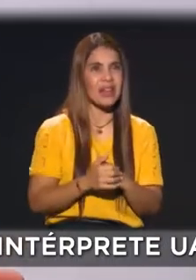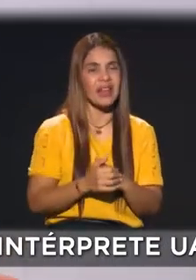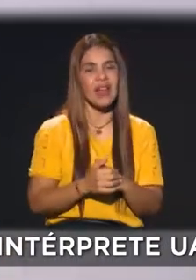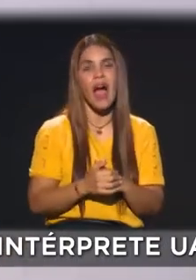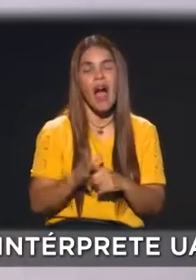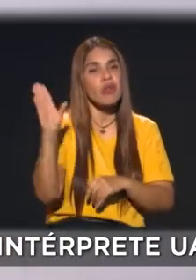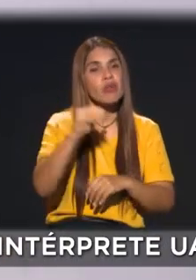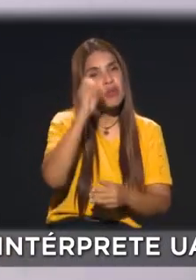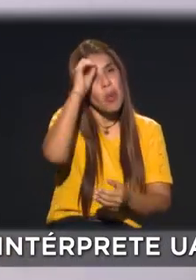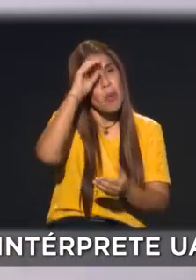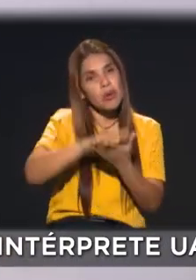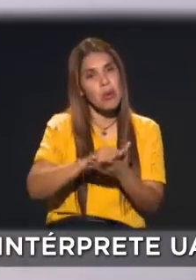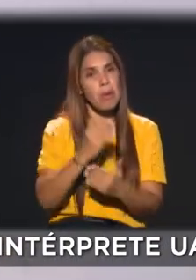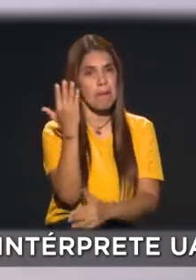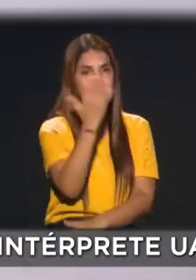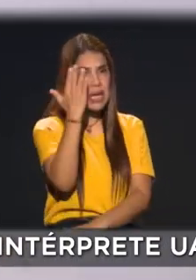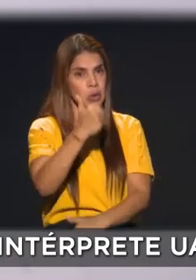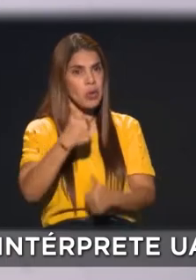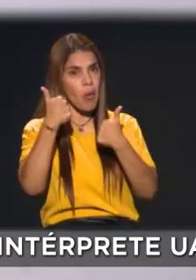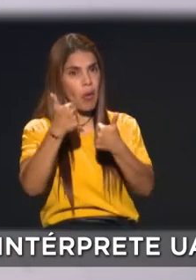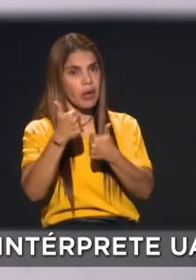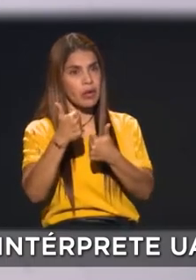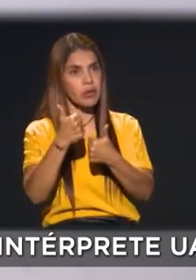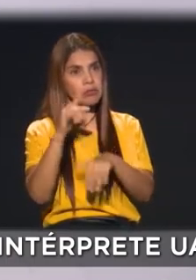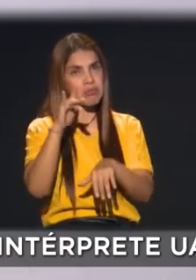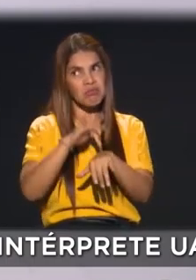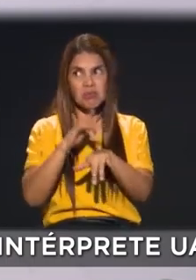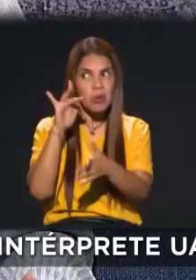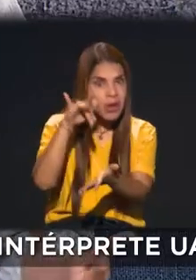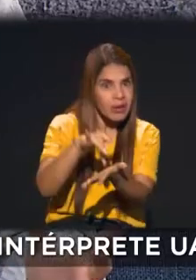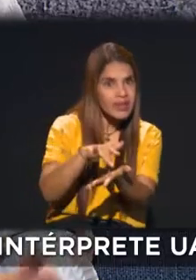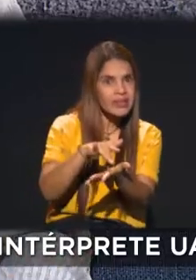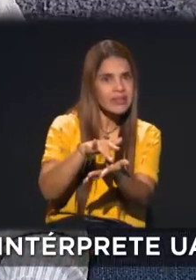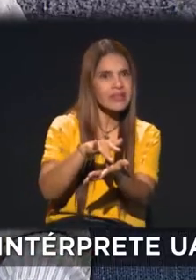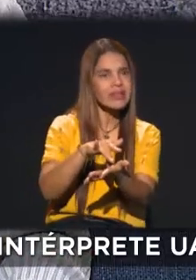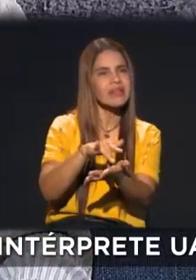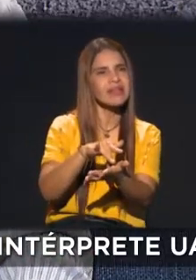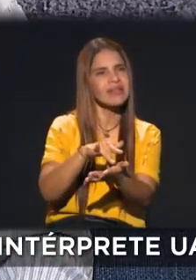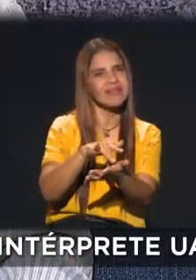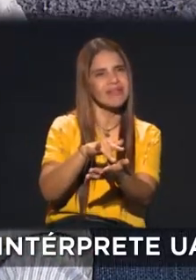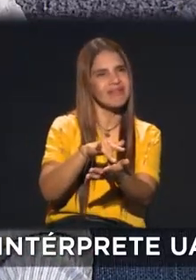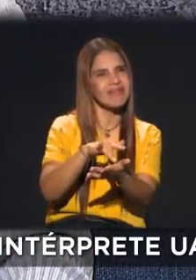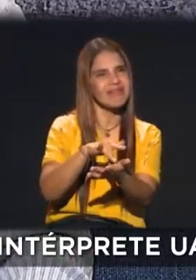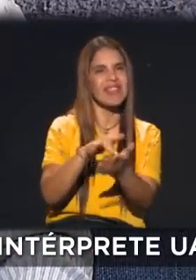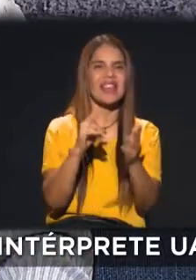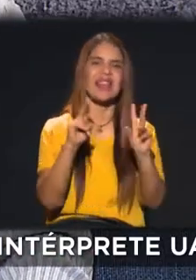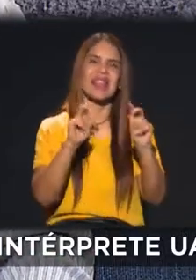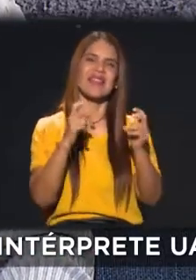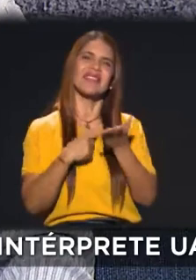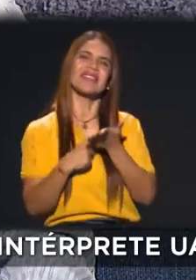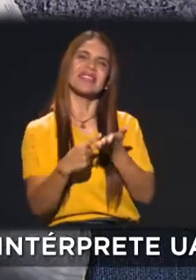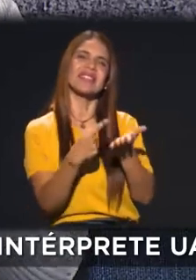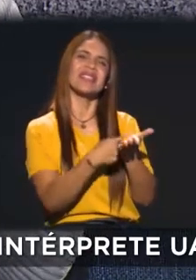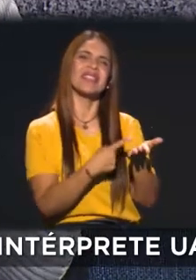muy buena, entonces, pues, yo tengo que ir, o es un argumento válido para ir, ¿no? Bueno, precisamente lo que estamos tratando en el debate es